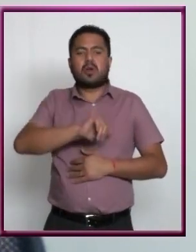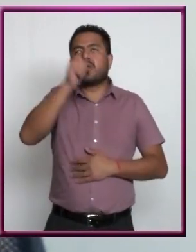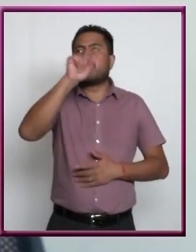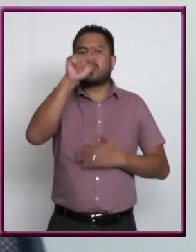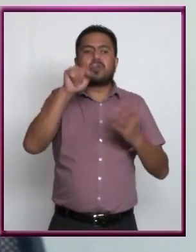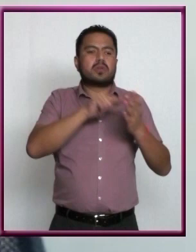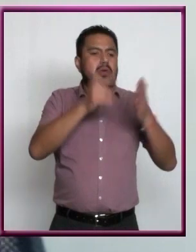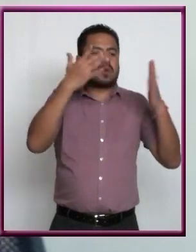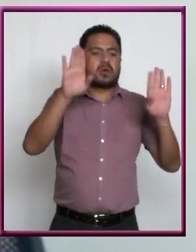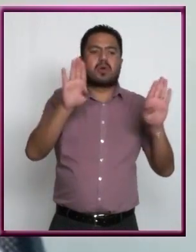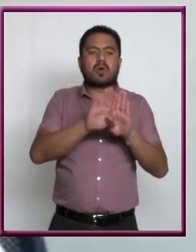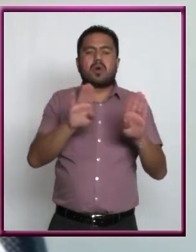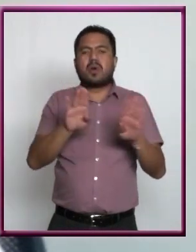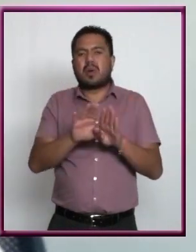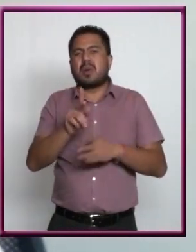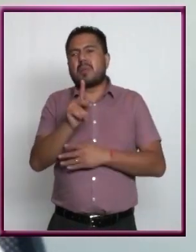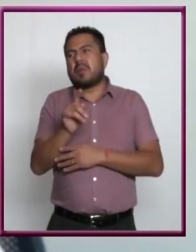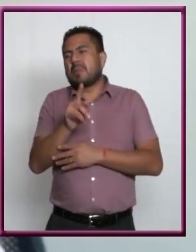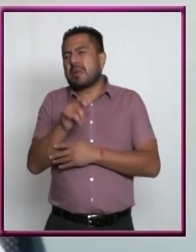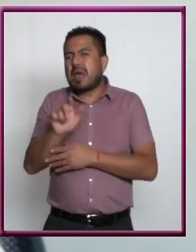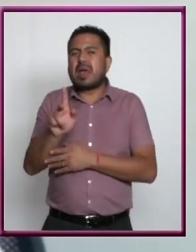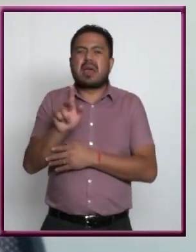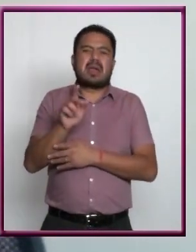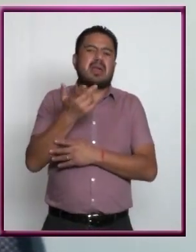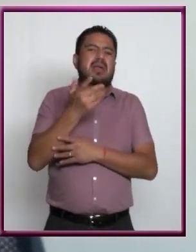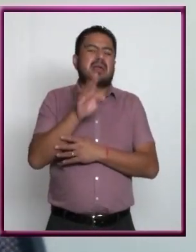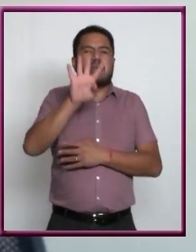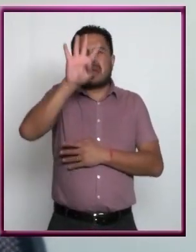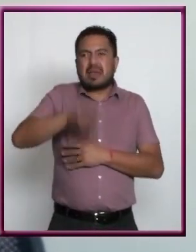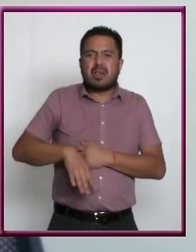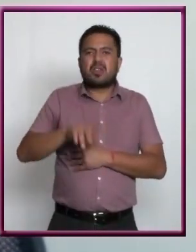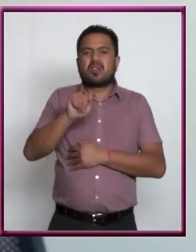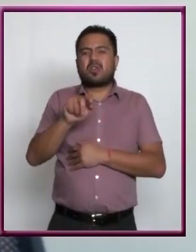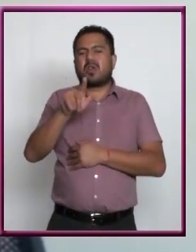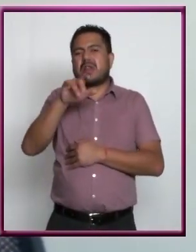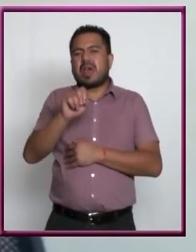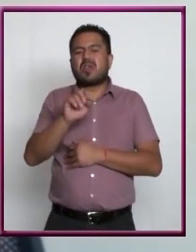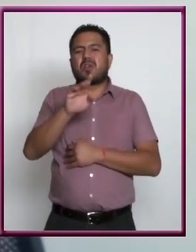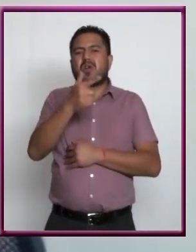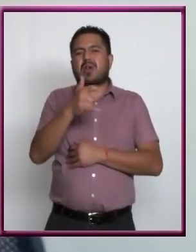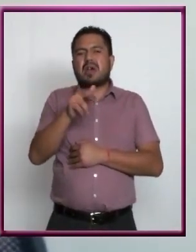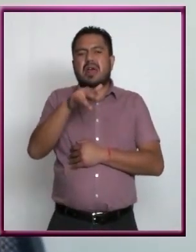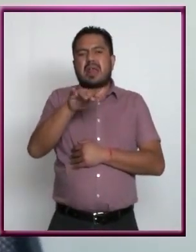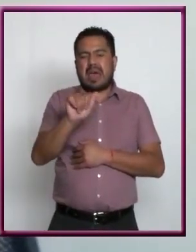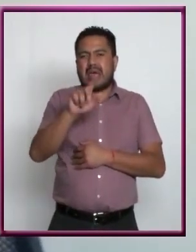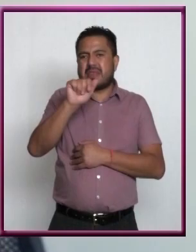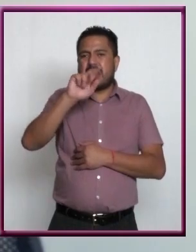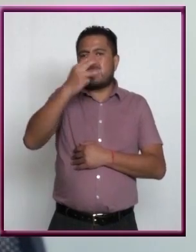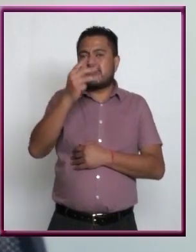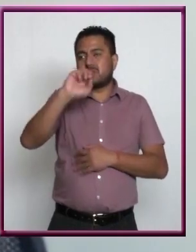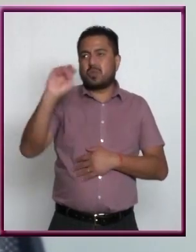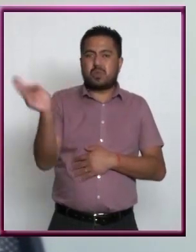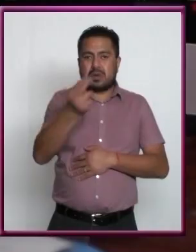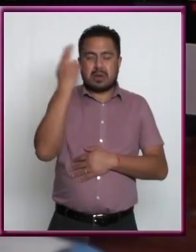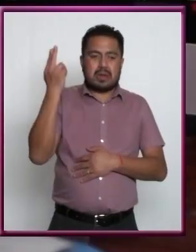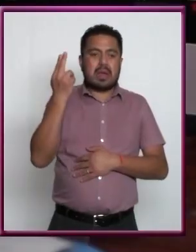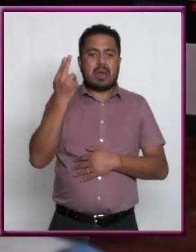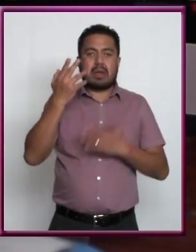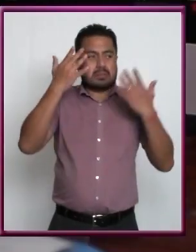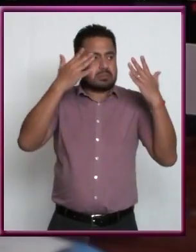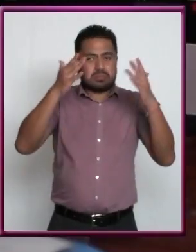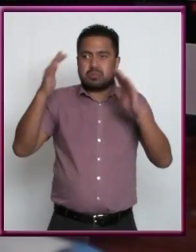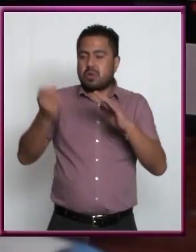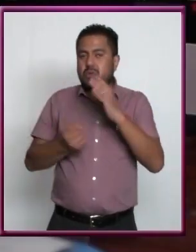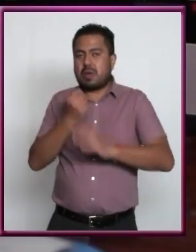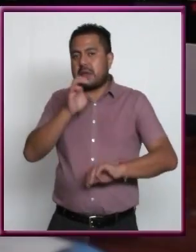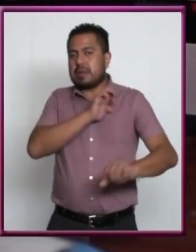otros lugares como en Pompeu Fabra, en Cataluña, en Toledo y en Granada. Eran como las tres universidades que se abrió